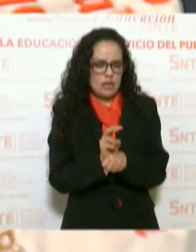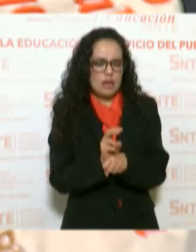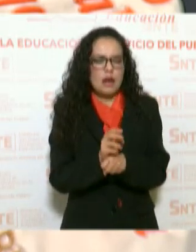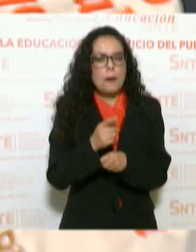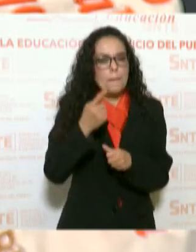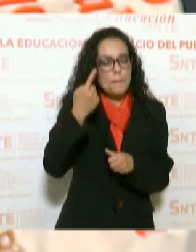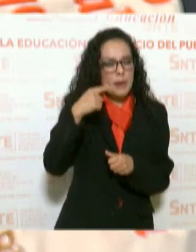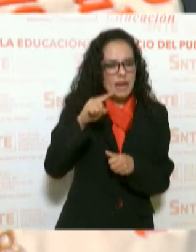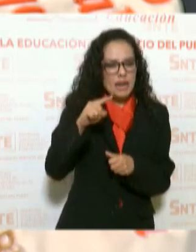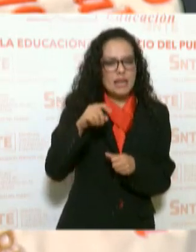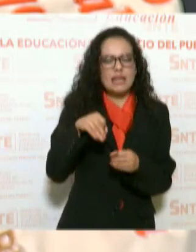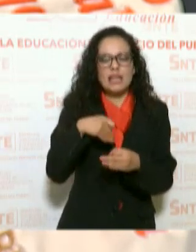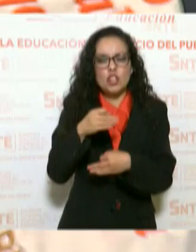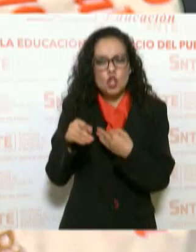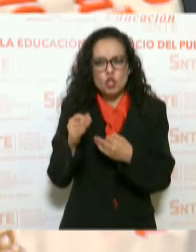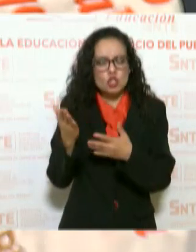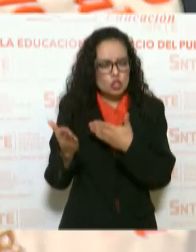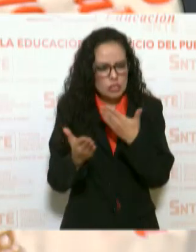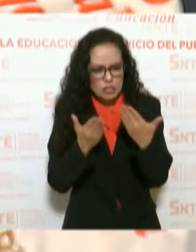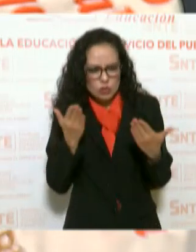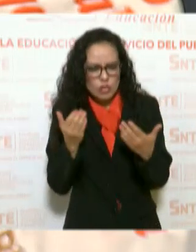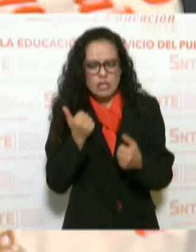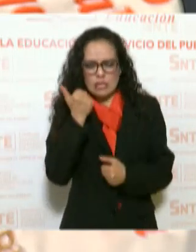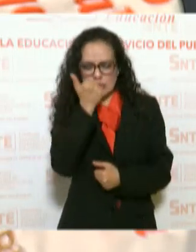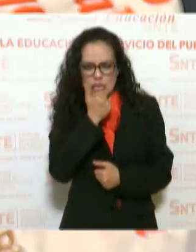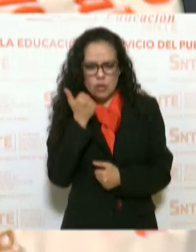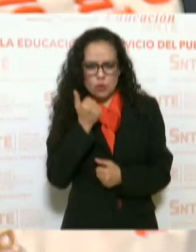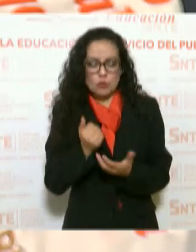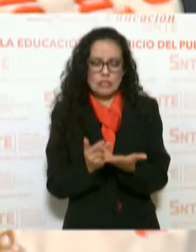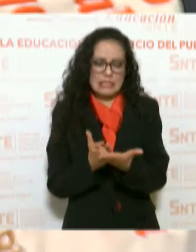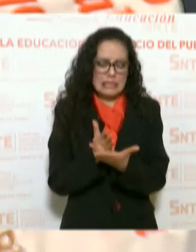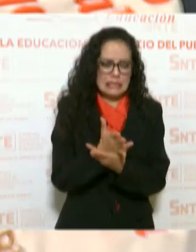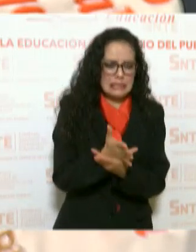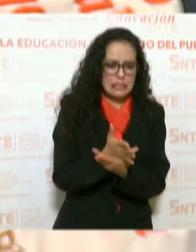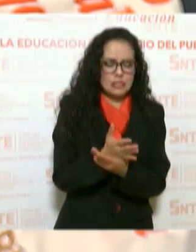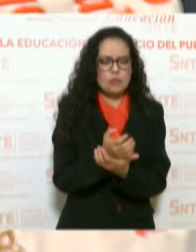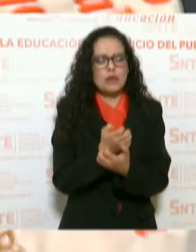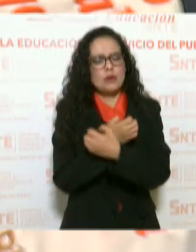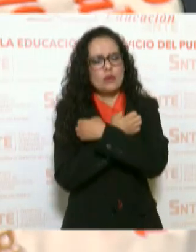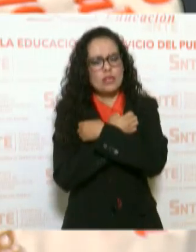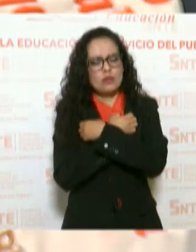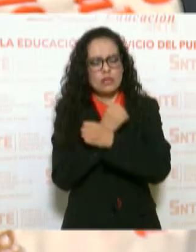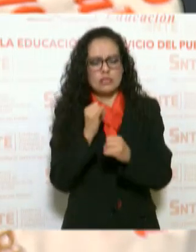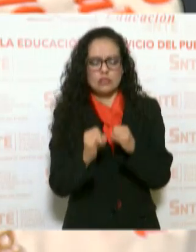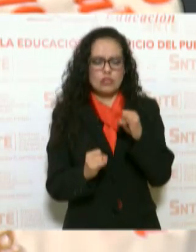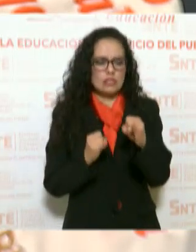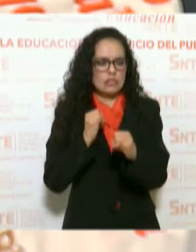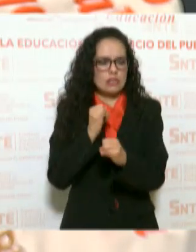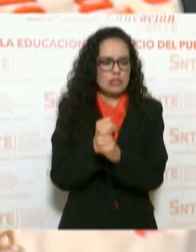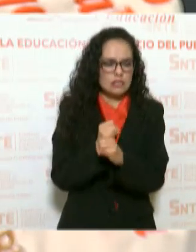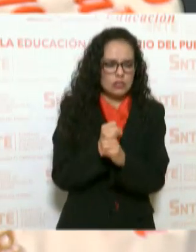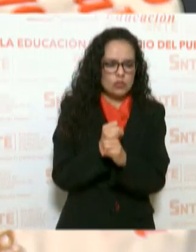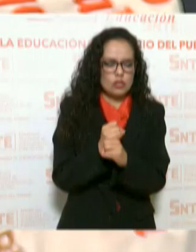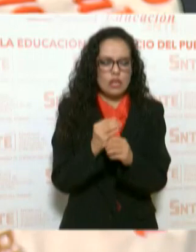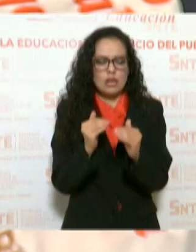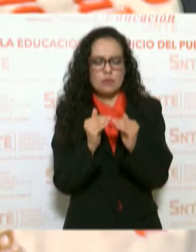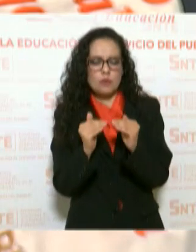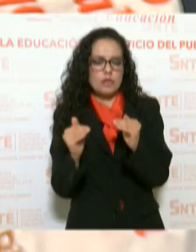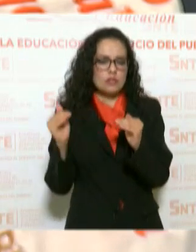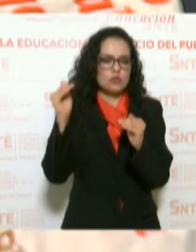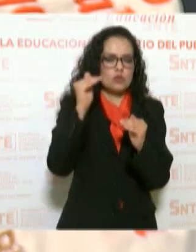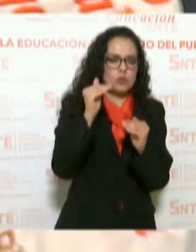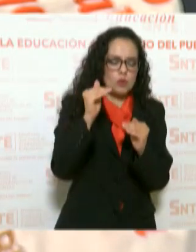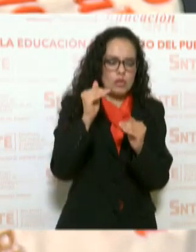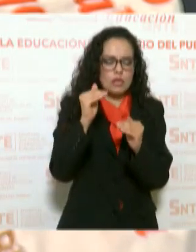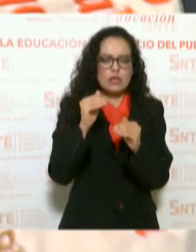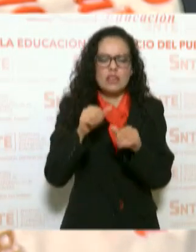acceso global para una educación internacional y superior, para que aumente y que ellos puedan competir entre